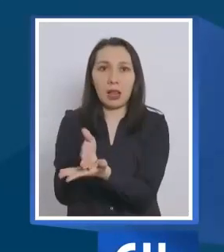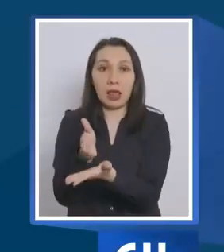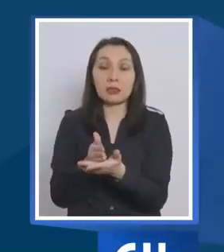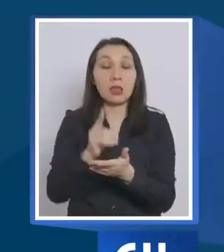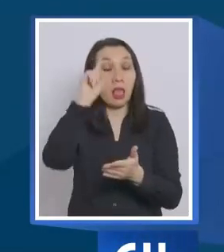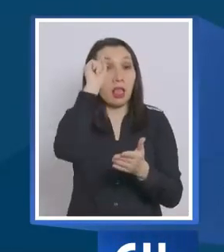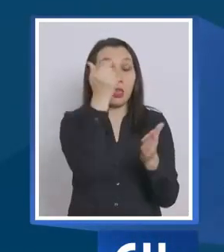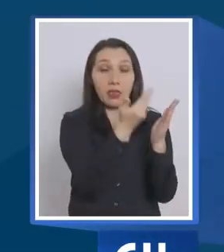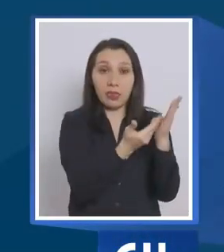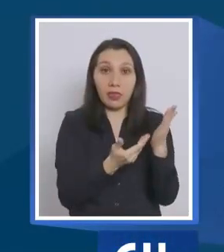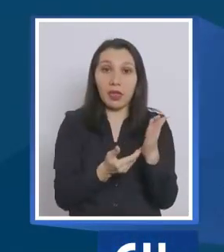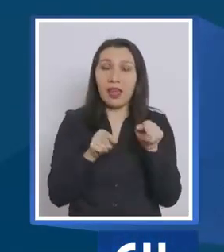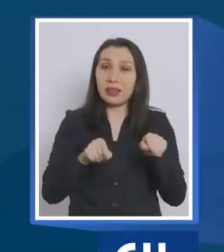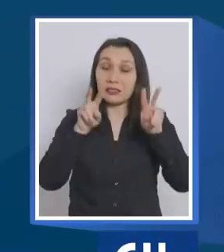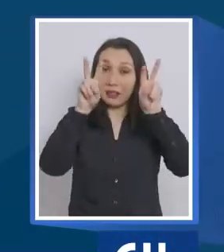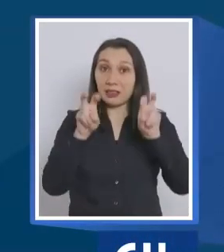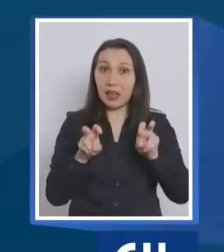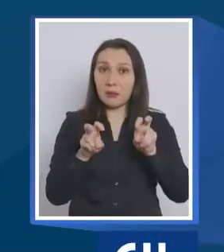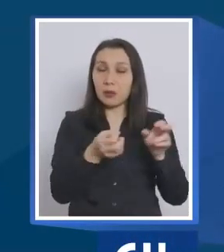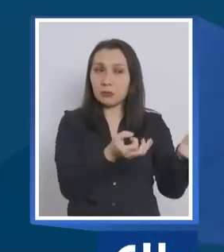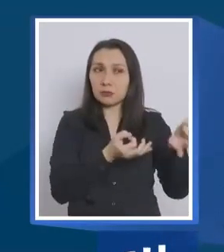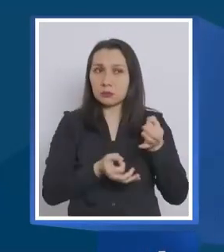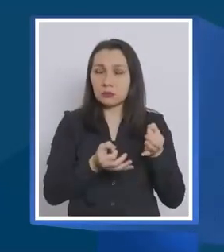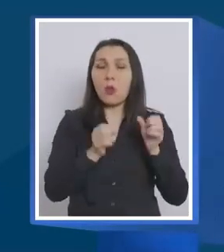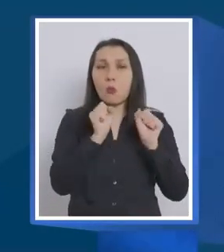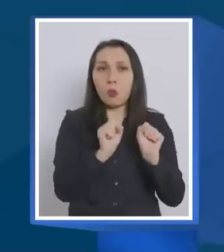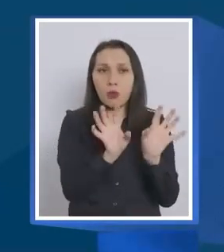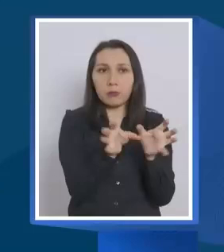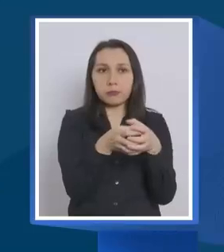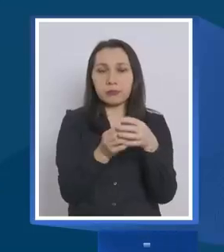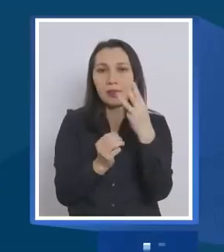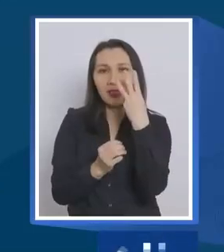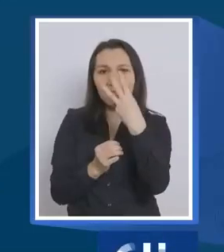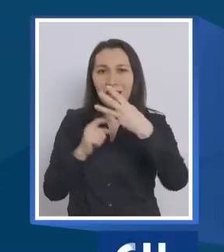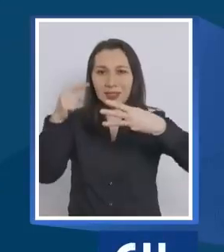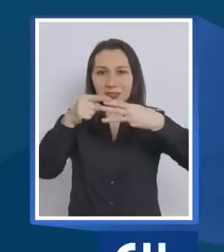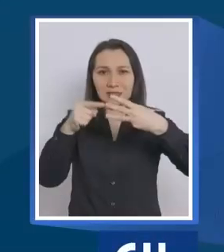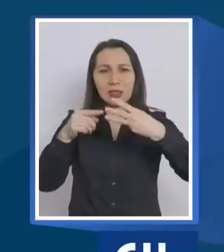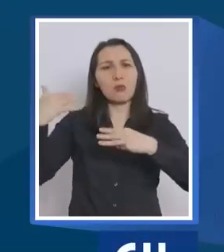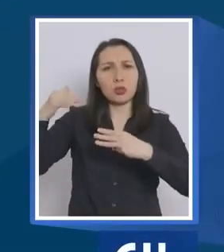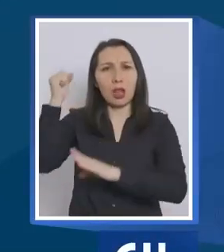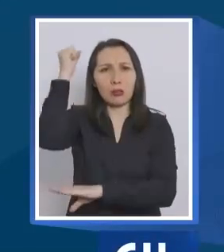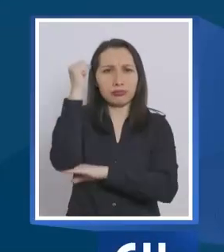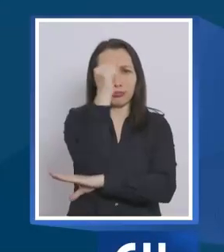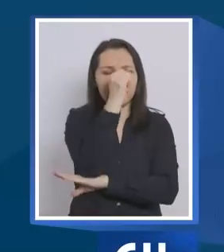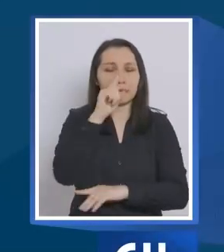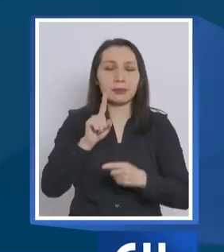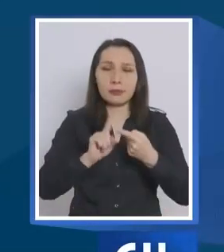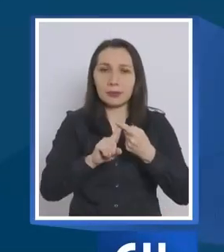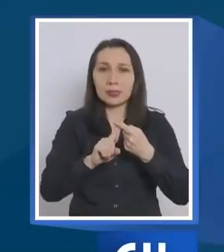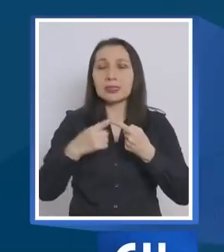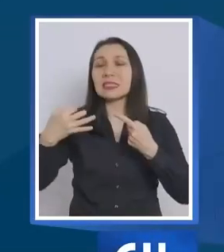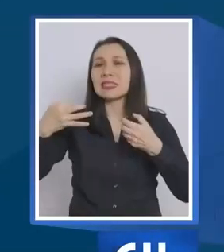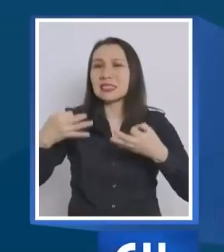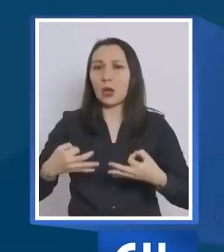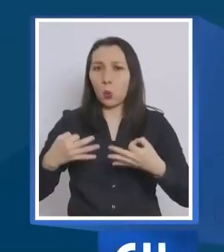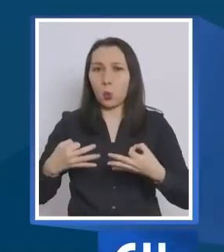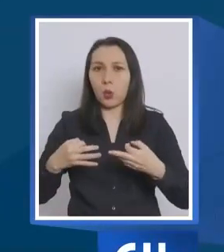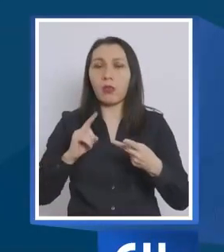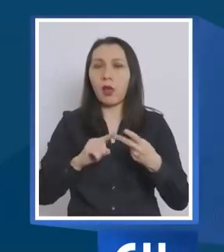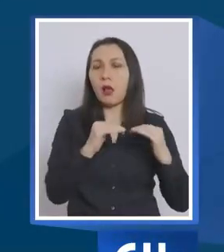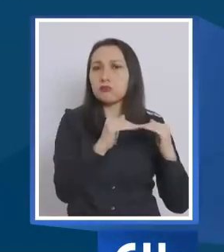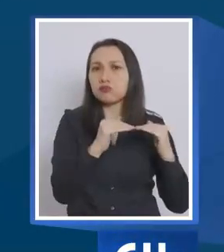propuestas que surgen de estos tópicos se pueden agrupar en tres ejes. La seguridad, la